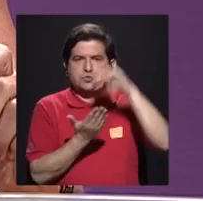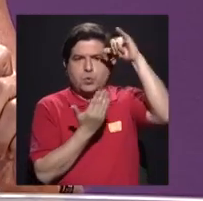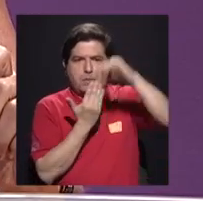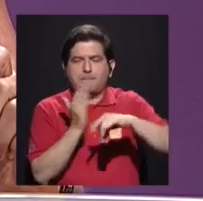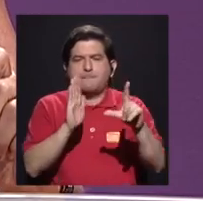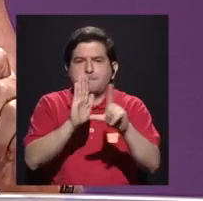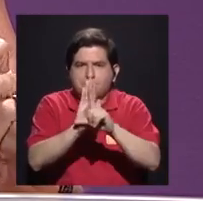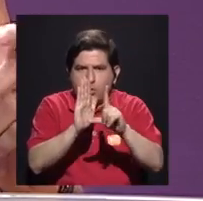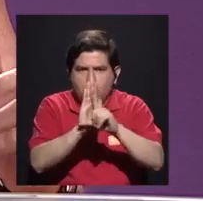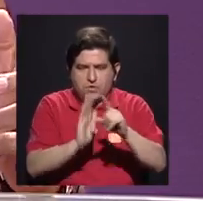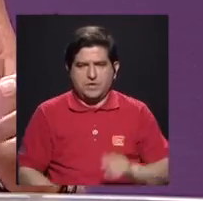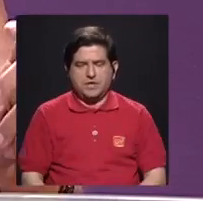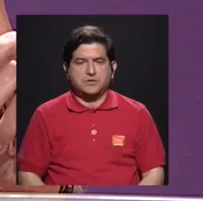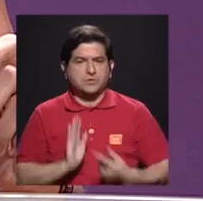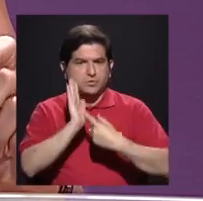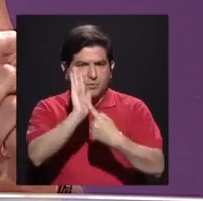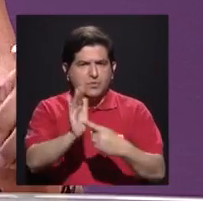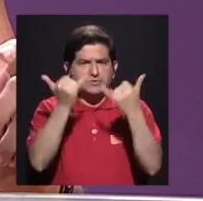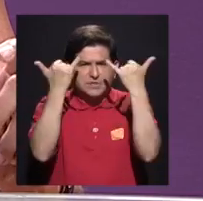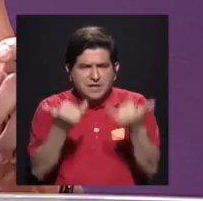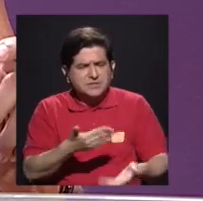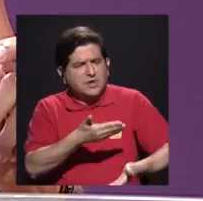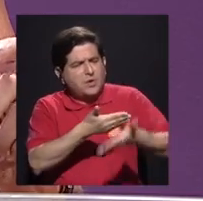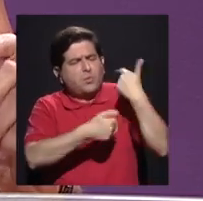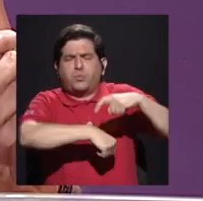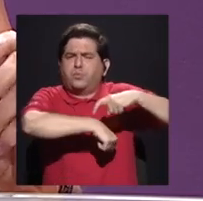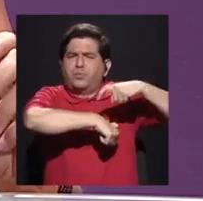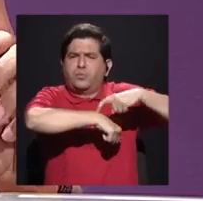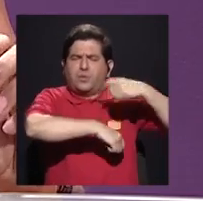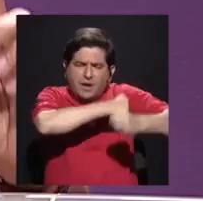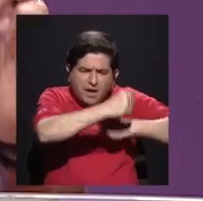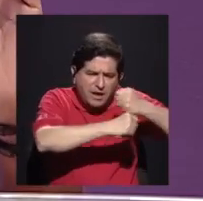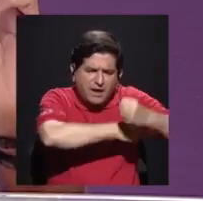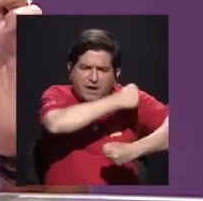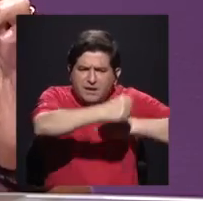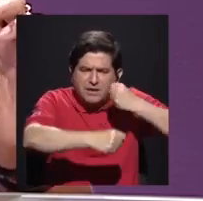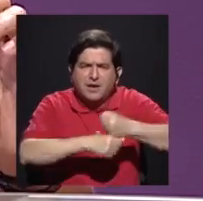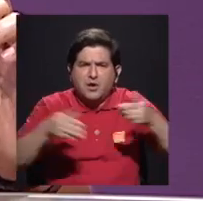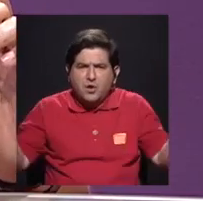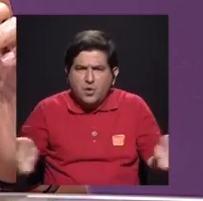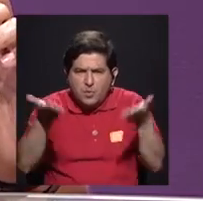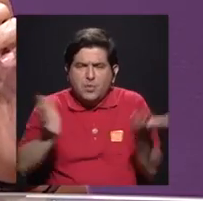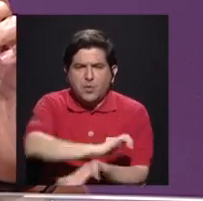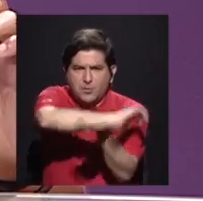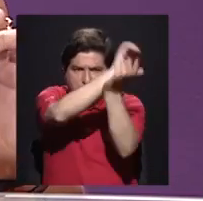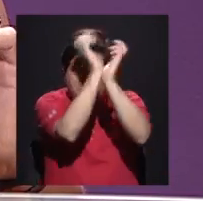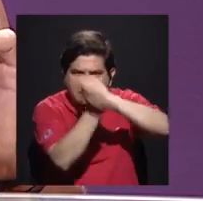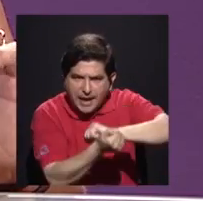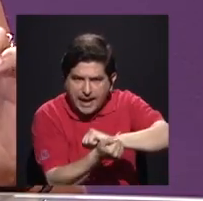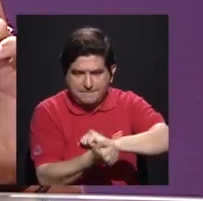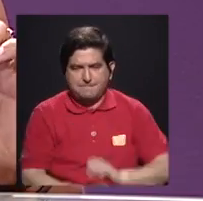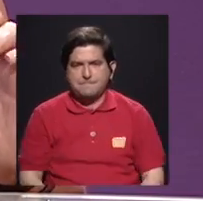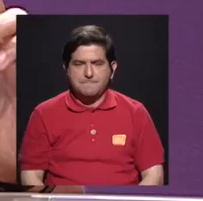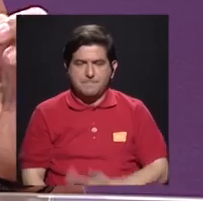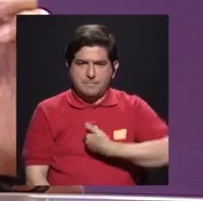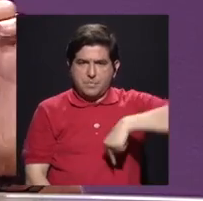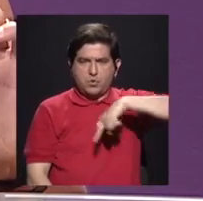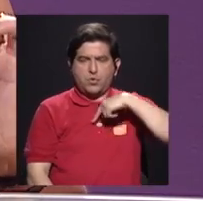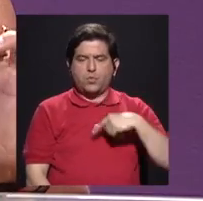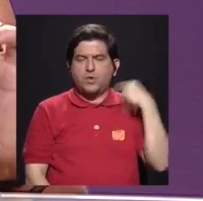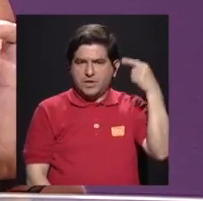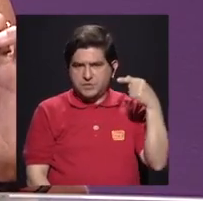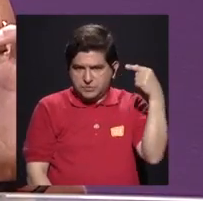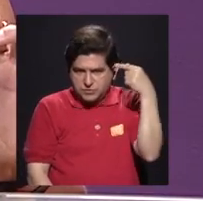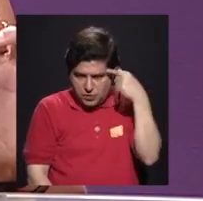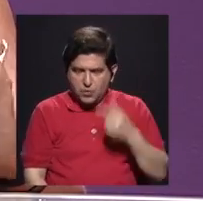de ley presentado desde hace muchos años para promover el cambio de nuestro estado a